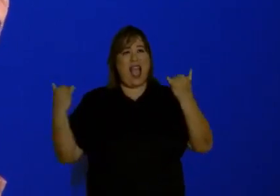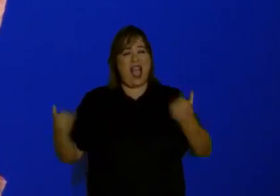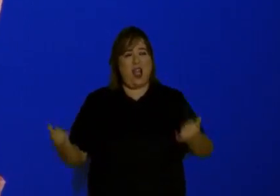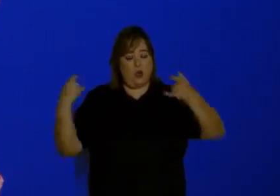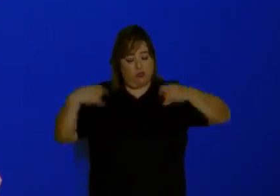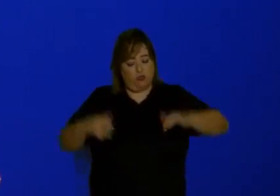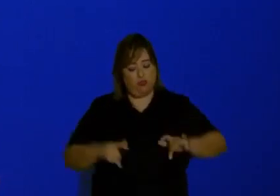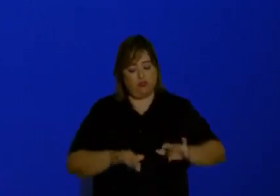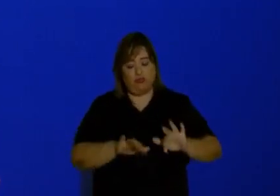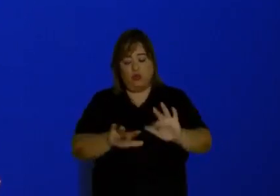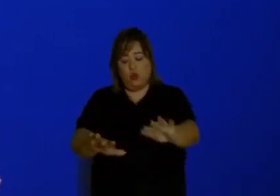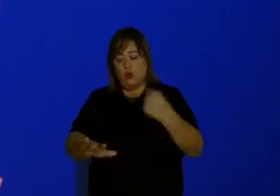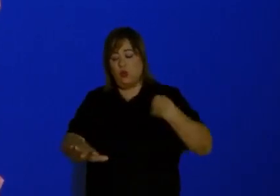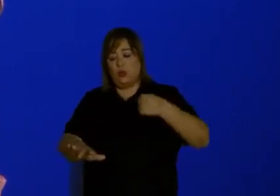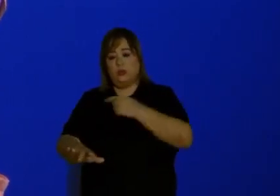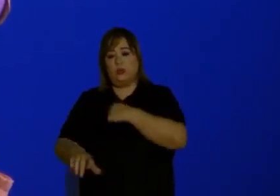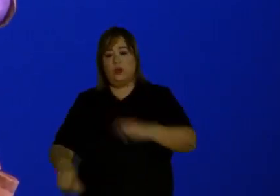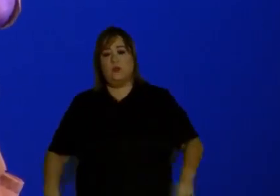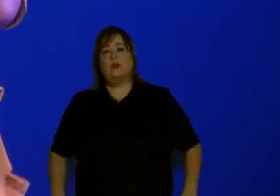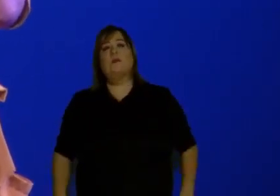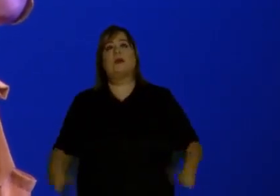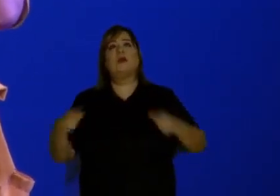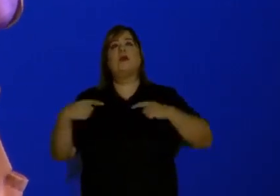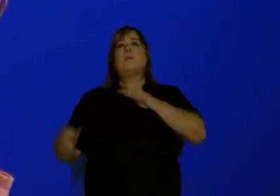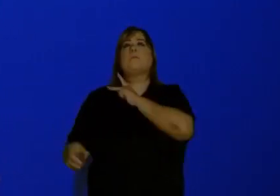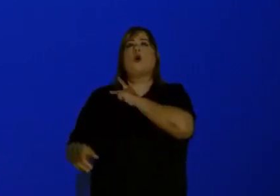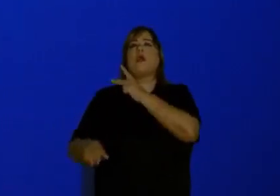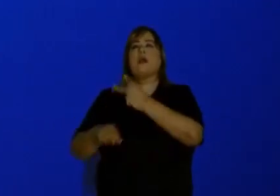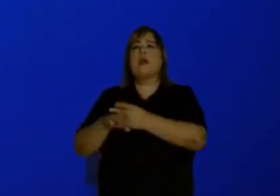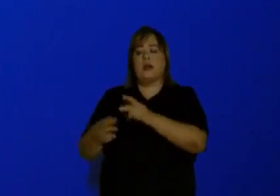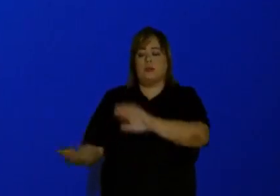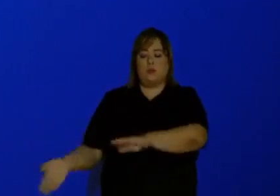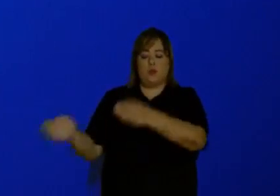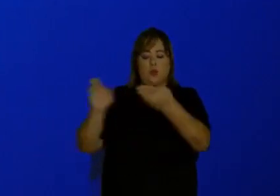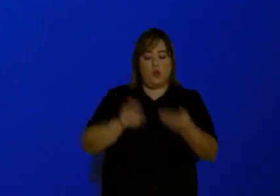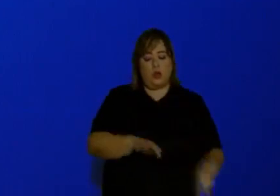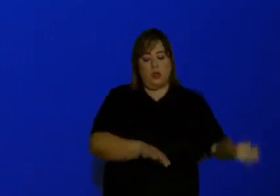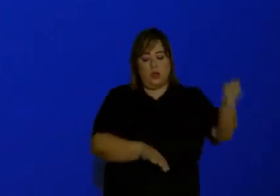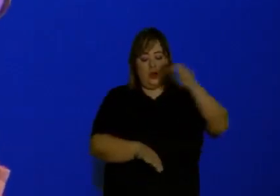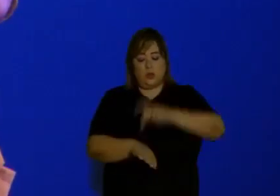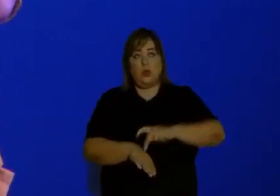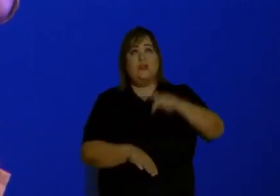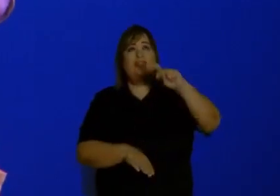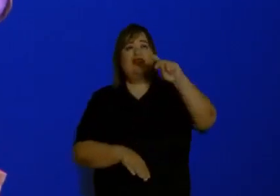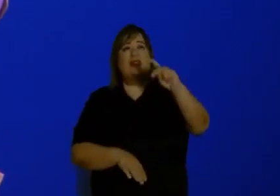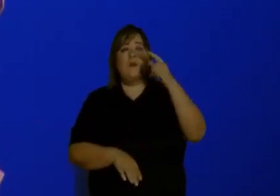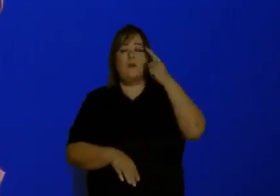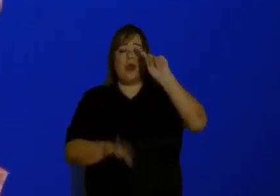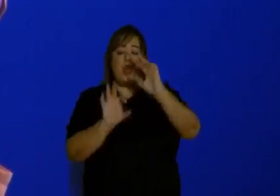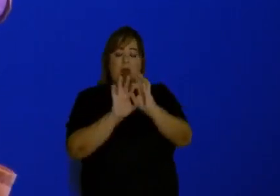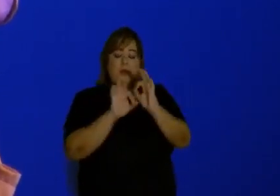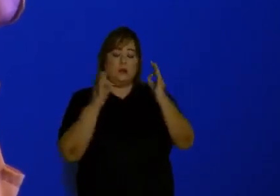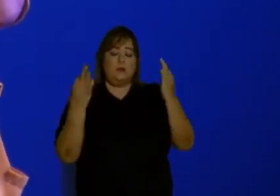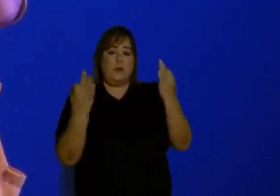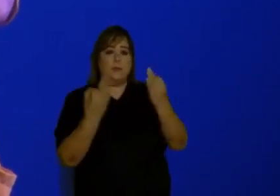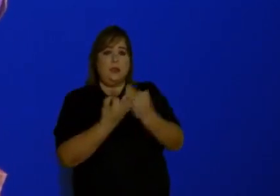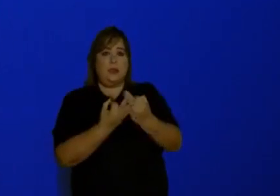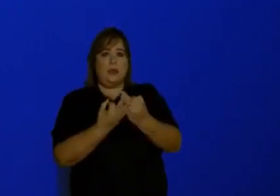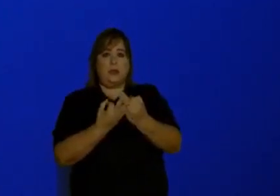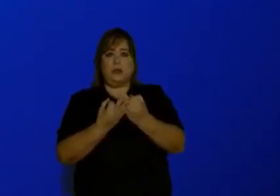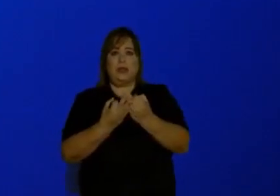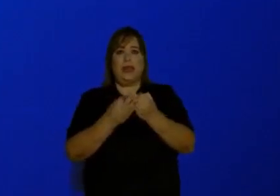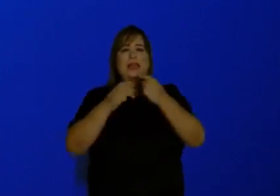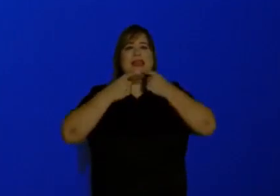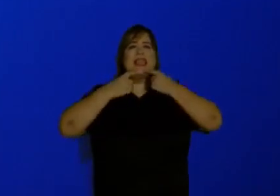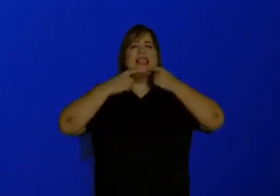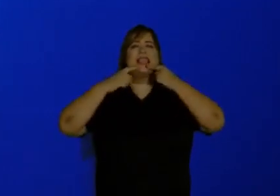nuestra vida. El poder de la resurrección se manifiesta en nuestra familia. Declaramos, Señora, que no